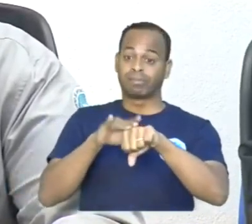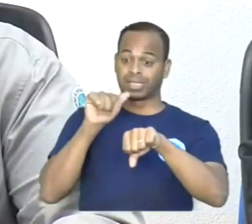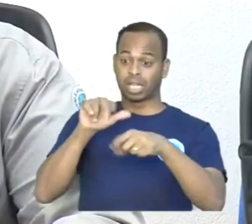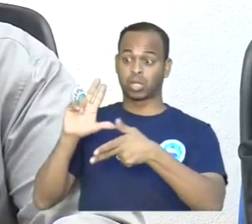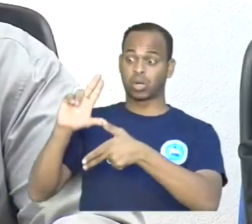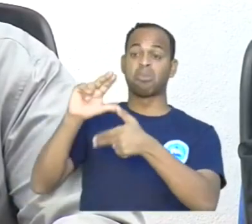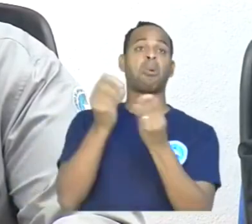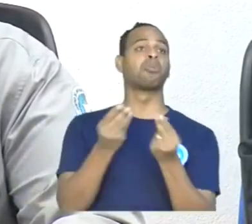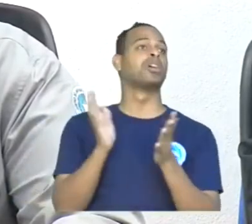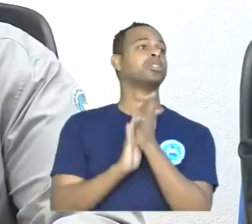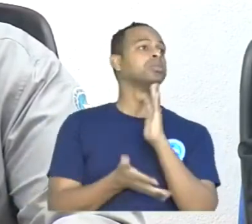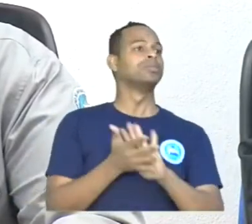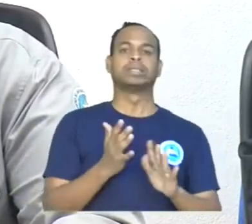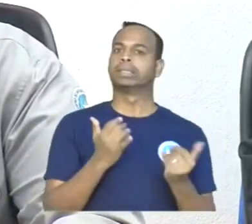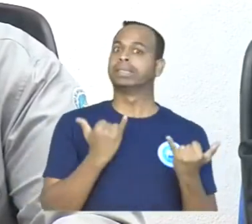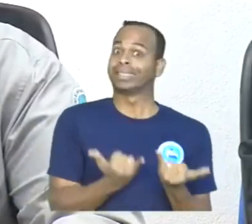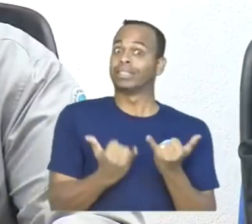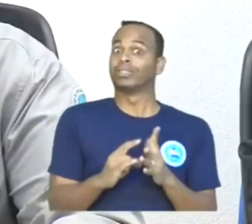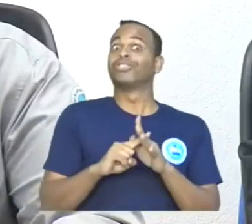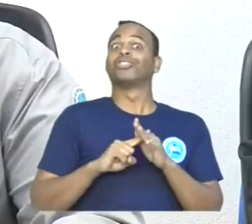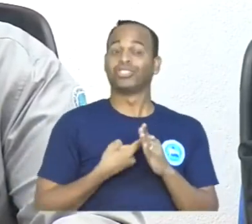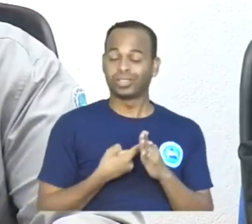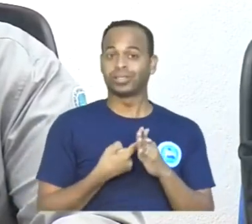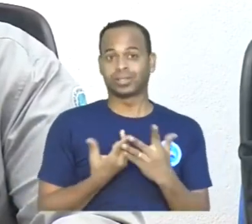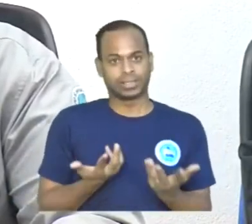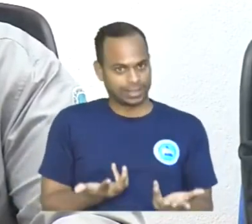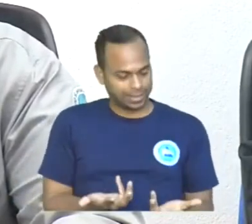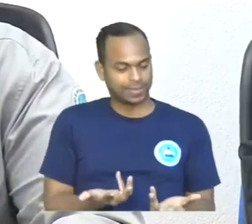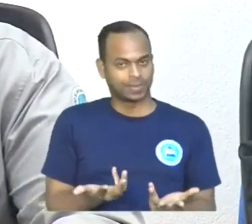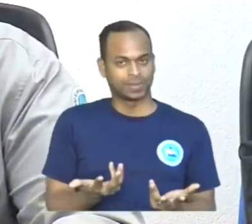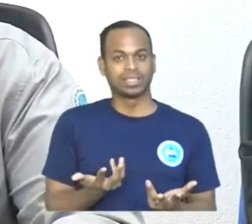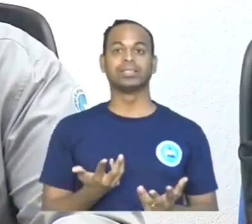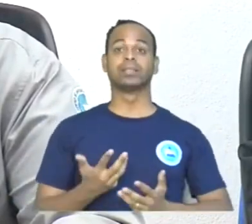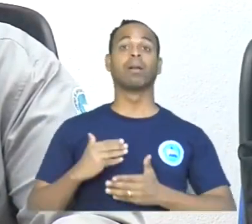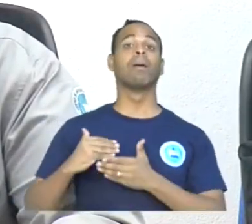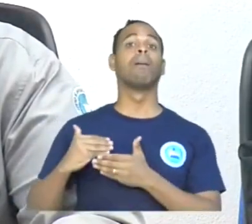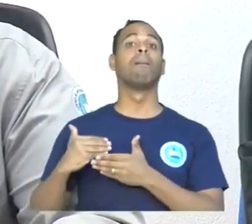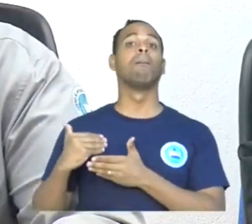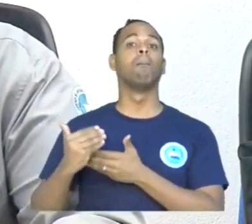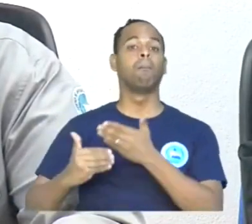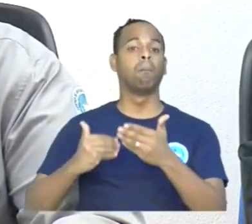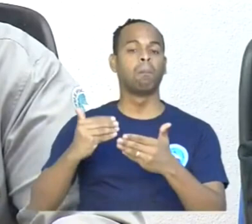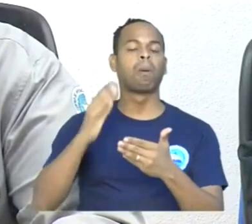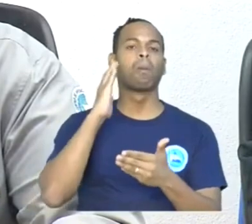pasado, que apenas estamos iniciando. Entonces,